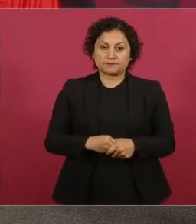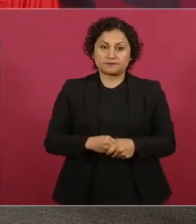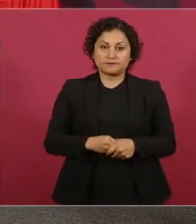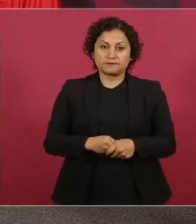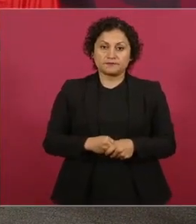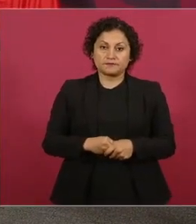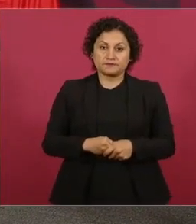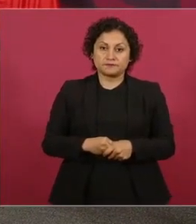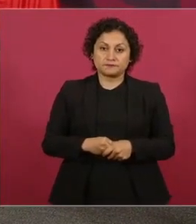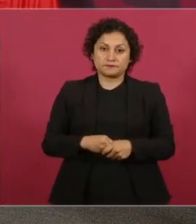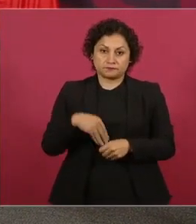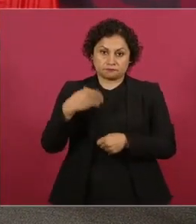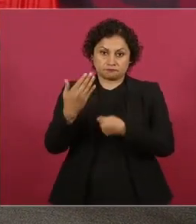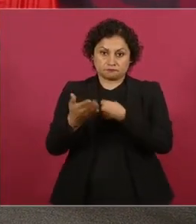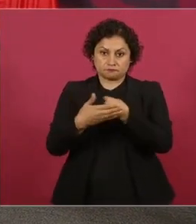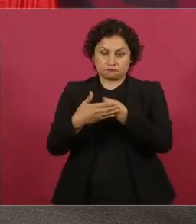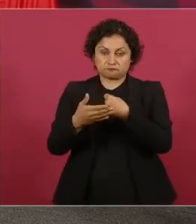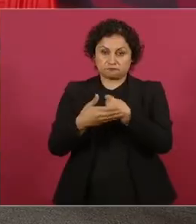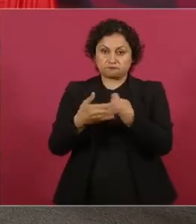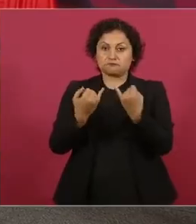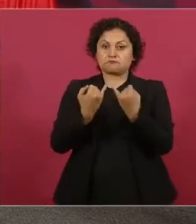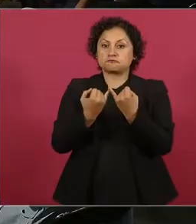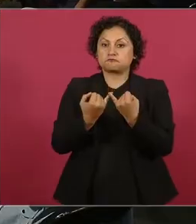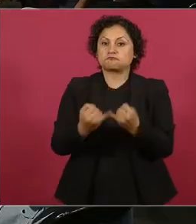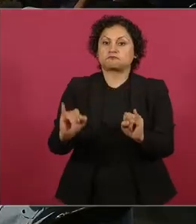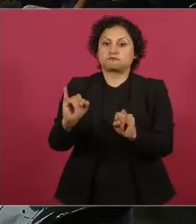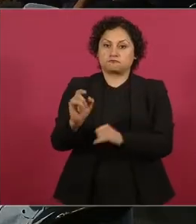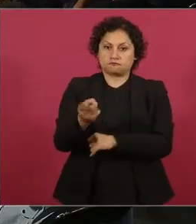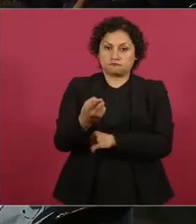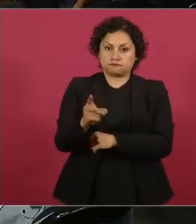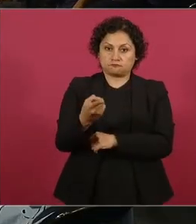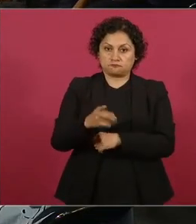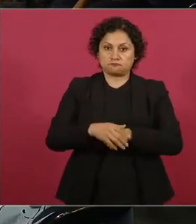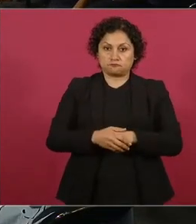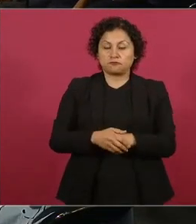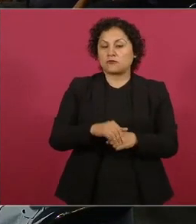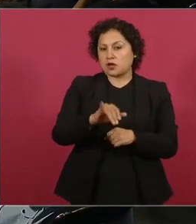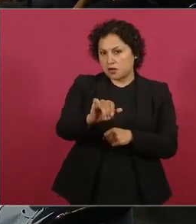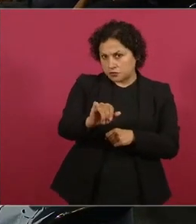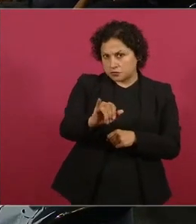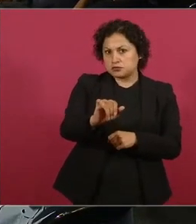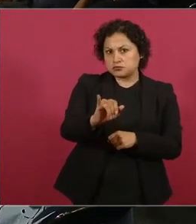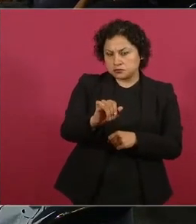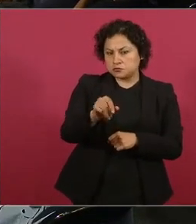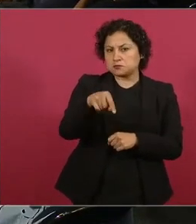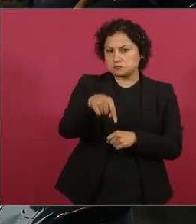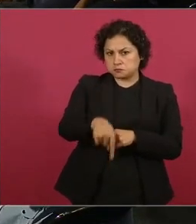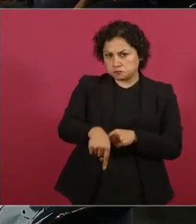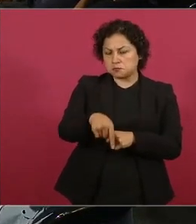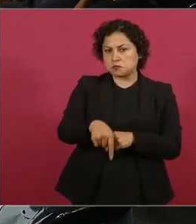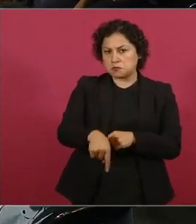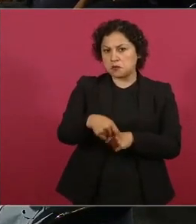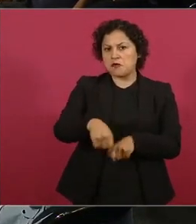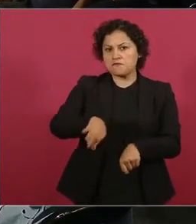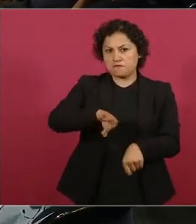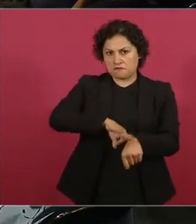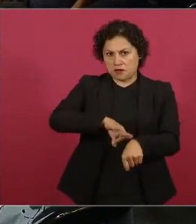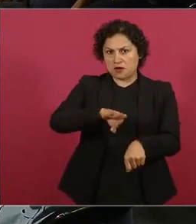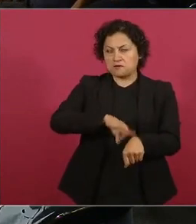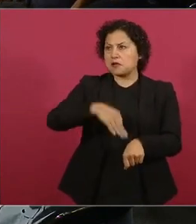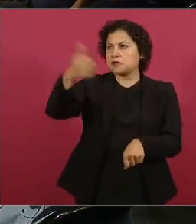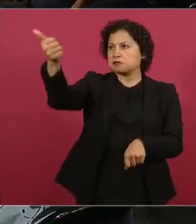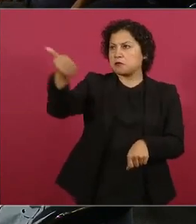farmacia en diciembre. Sí, se están equipando para todas las